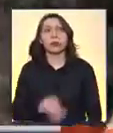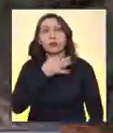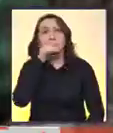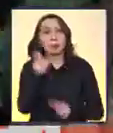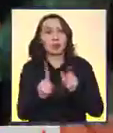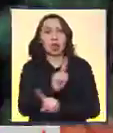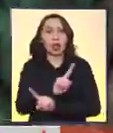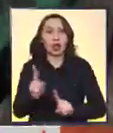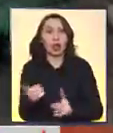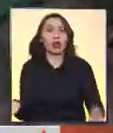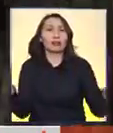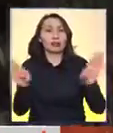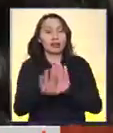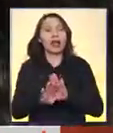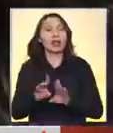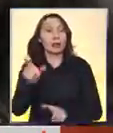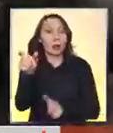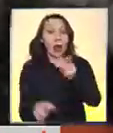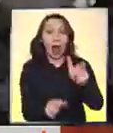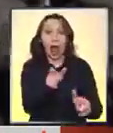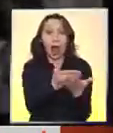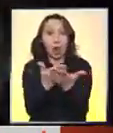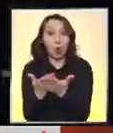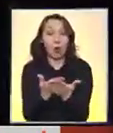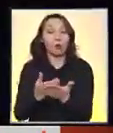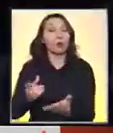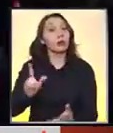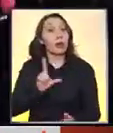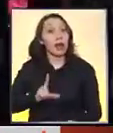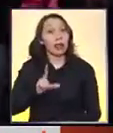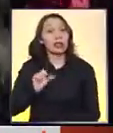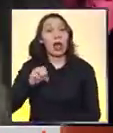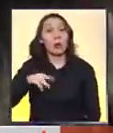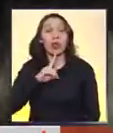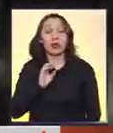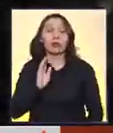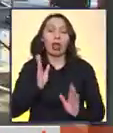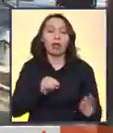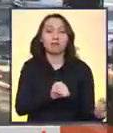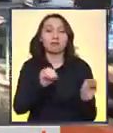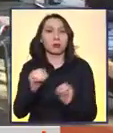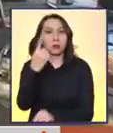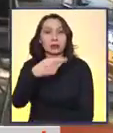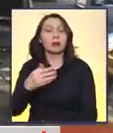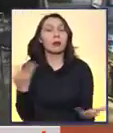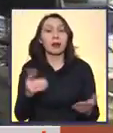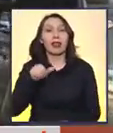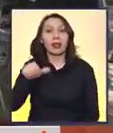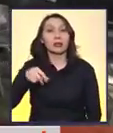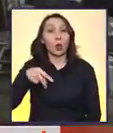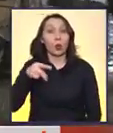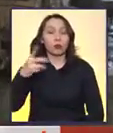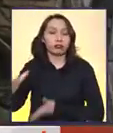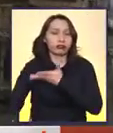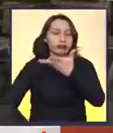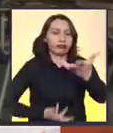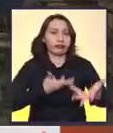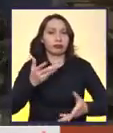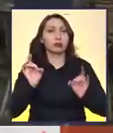Los alumnos del Liceo Amunátegui tuvieron que retrasar su segundo semestre una semana luego que el 16 de junio un incendio dejara así